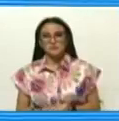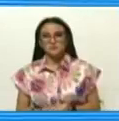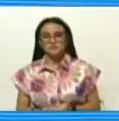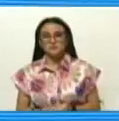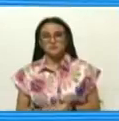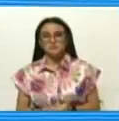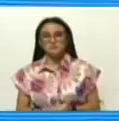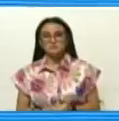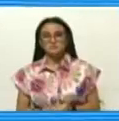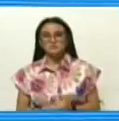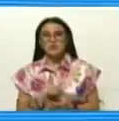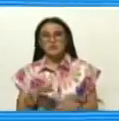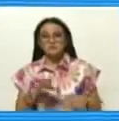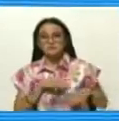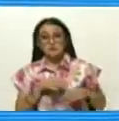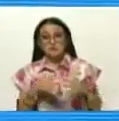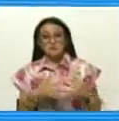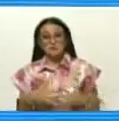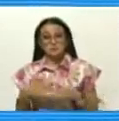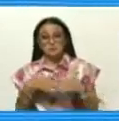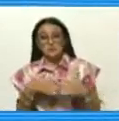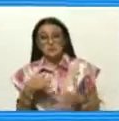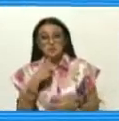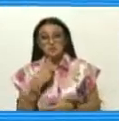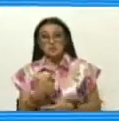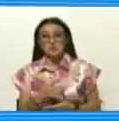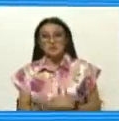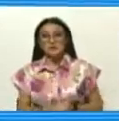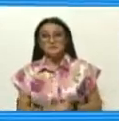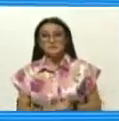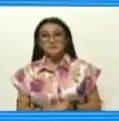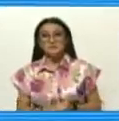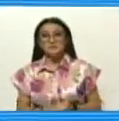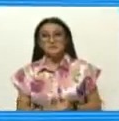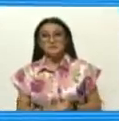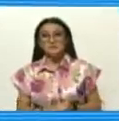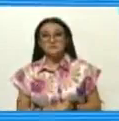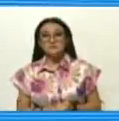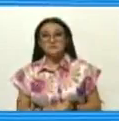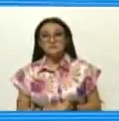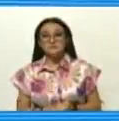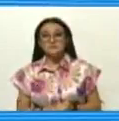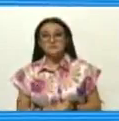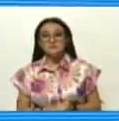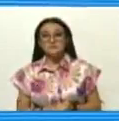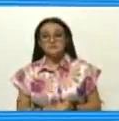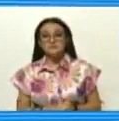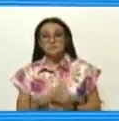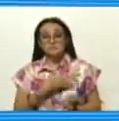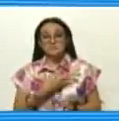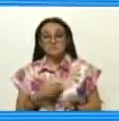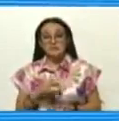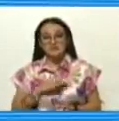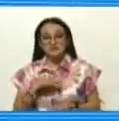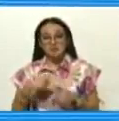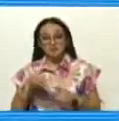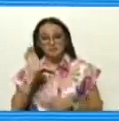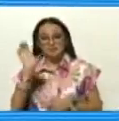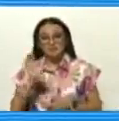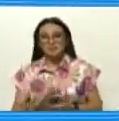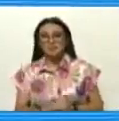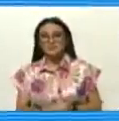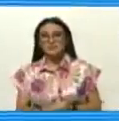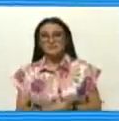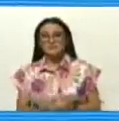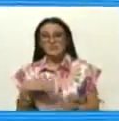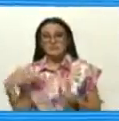golpes de Estado, que han aceptado que Estados Unidos diga que aquí en Venezuela hay un presidente de Narnia, que nos